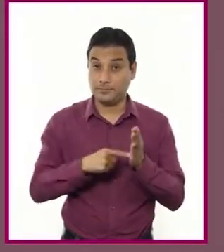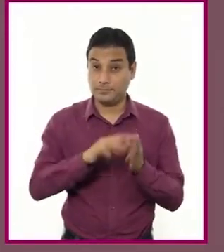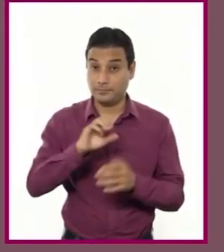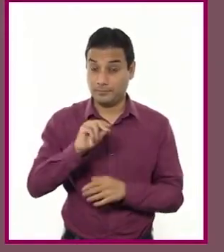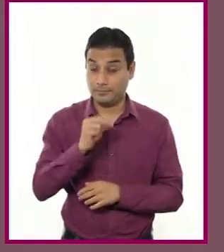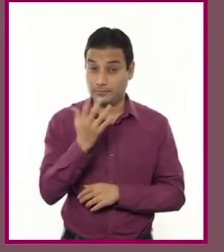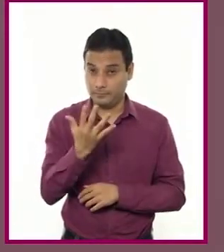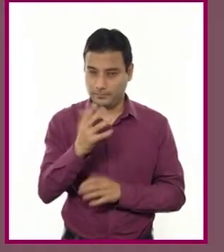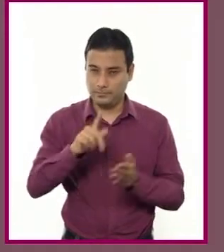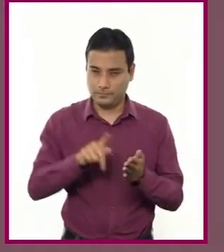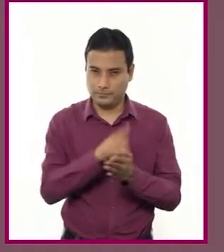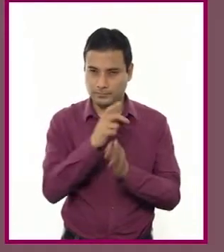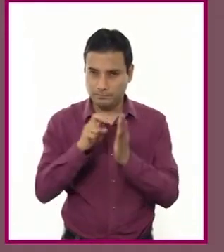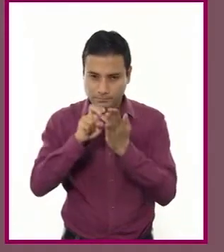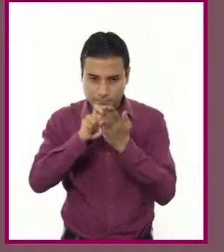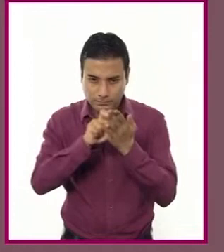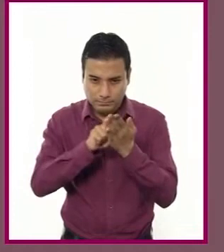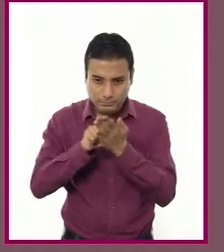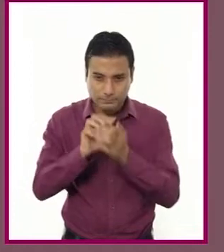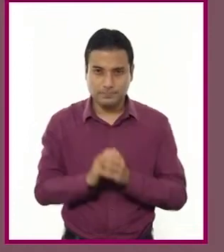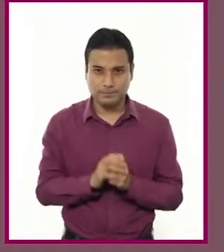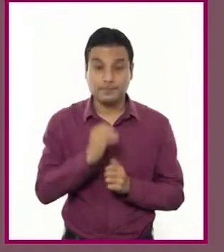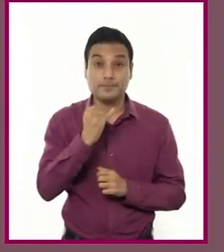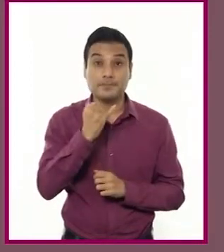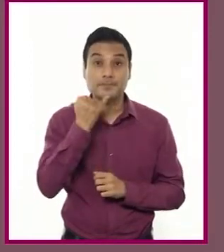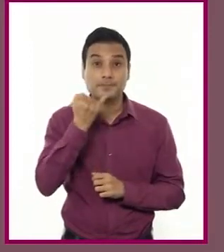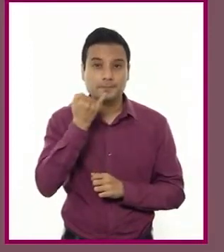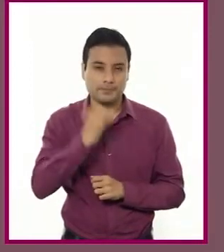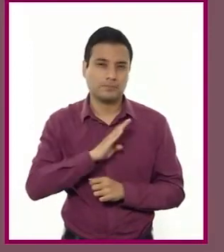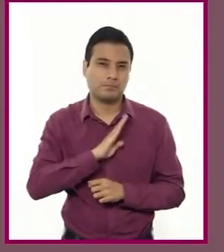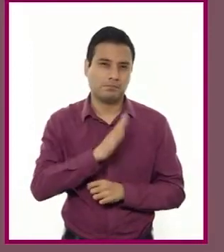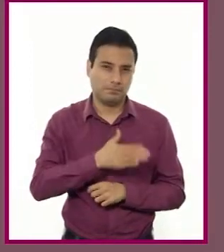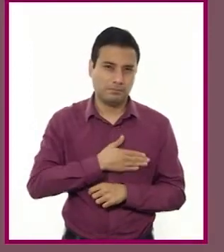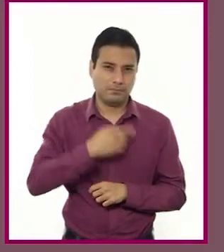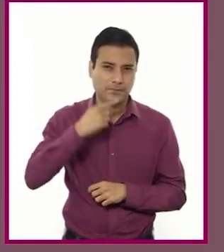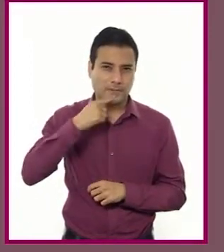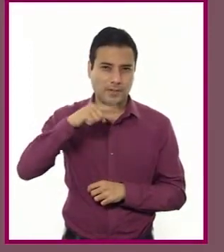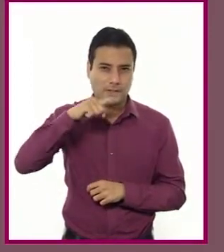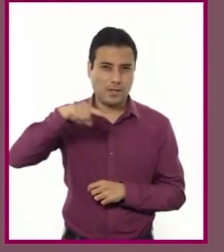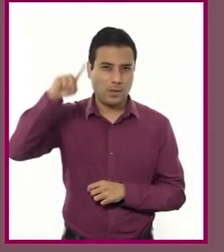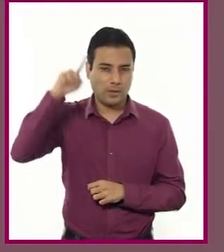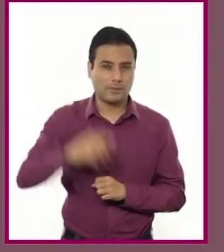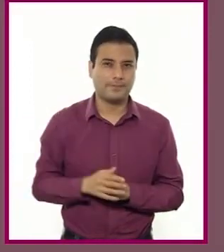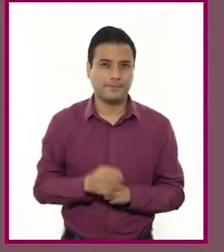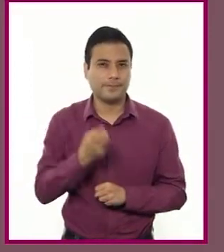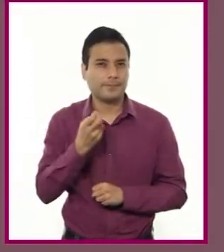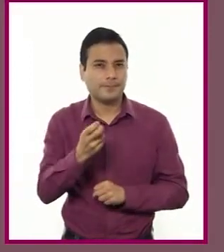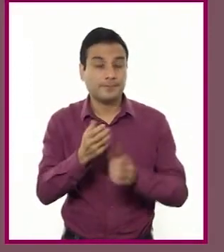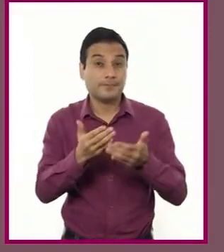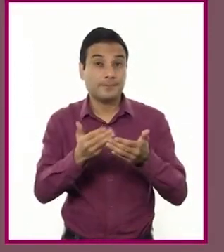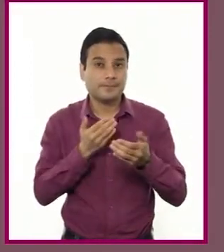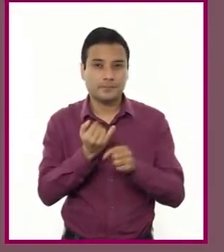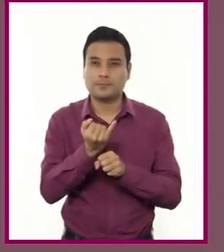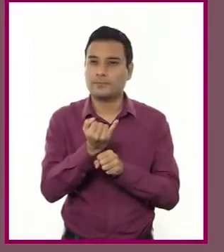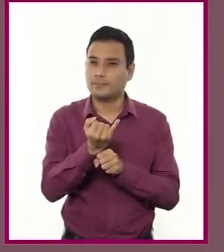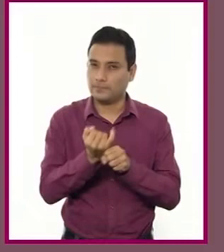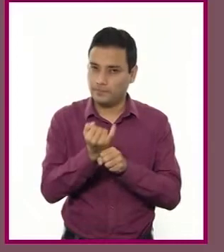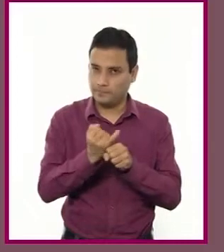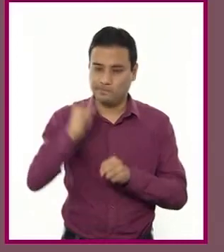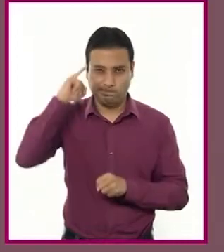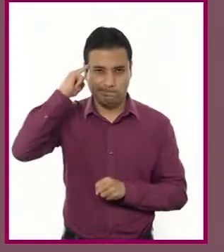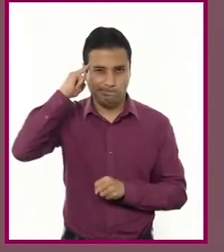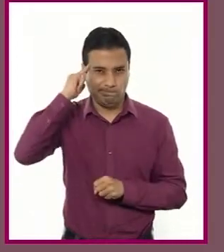1585. Escrita en castellano y en náhuatl, es el resultado de una profunda investigación de la cultura indígena